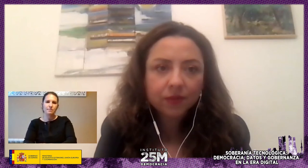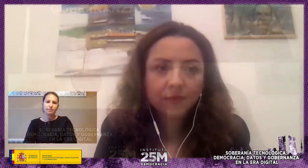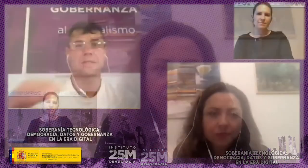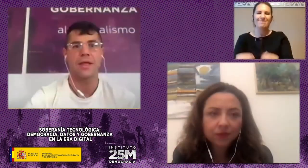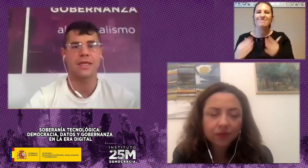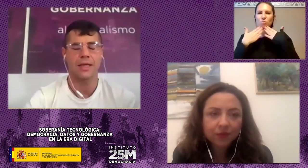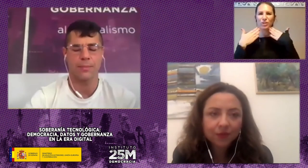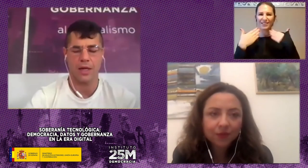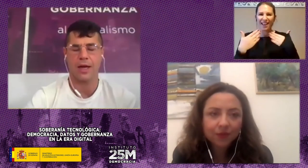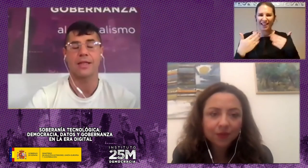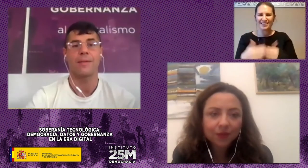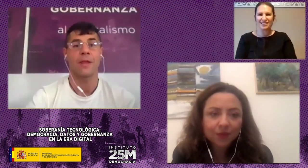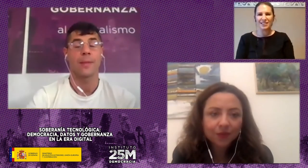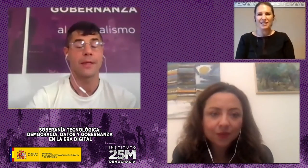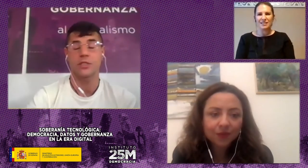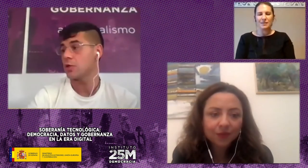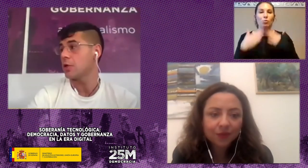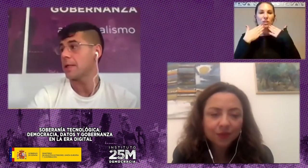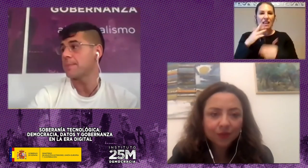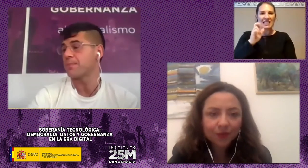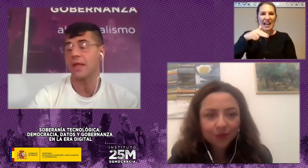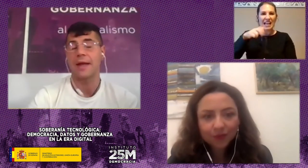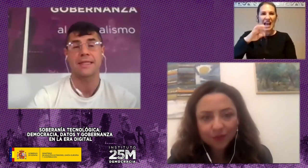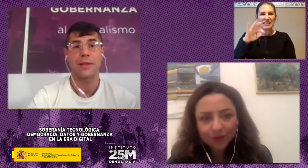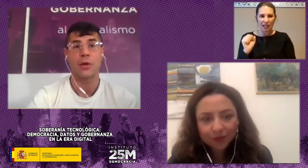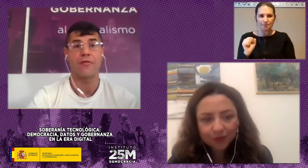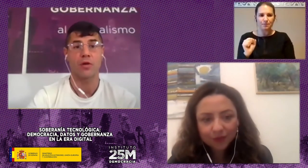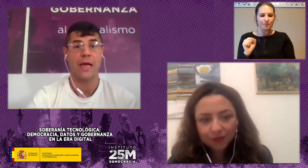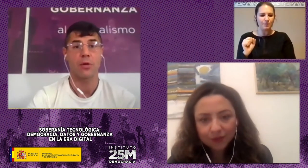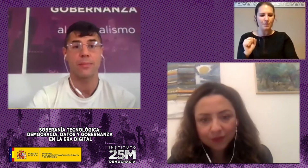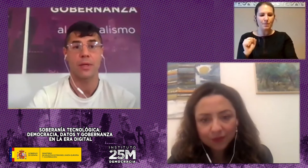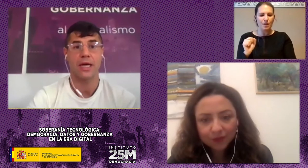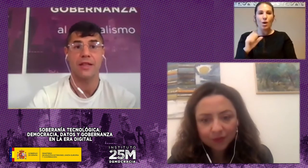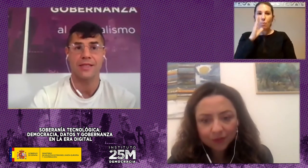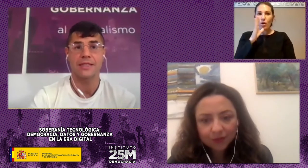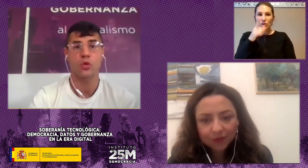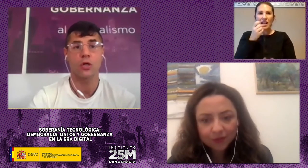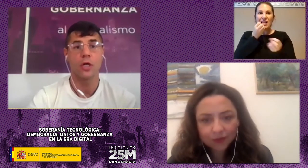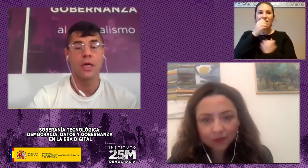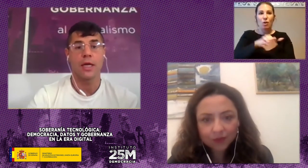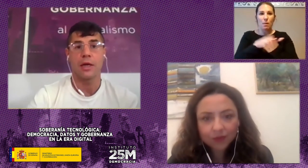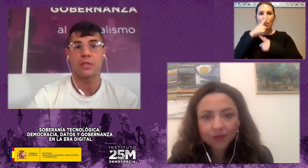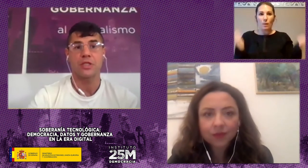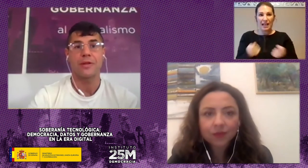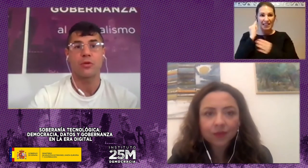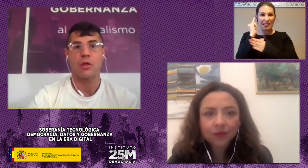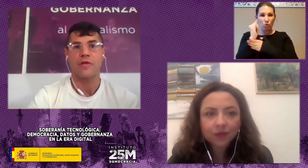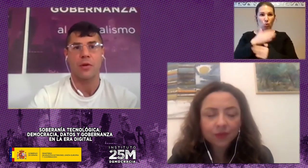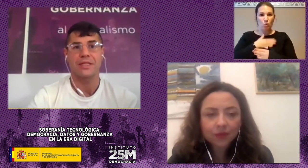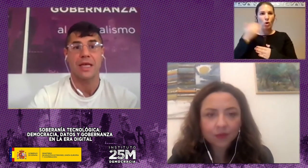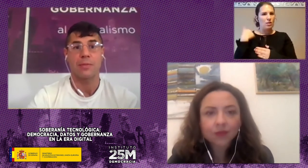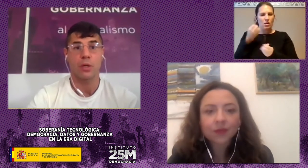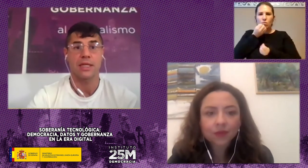Muchísimas Gracias Renata De hecho En Este Sentido En El Informe Que Vamos A Publicar Desde El Instituto Nos Hemos A A